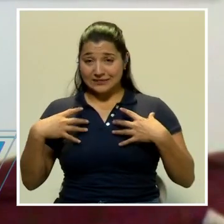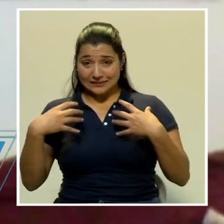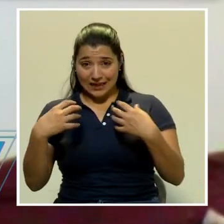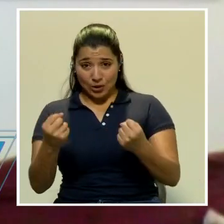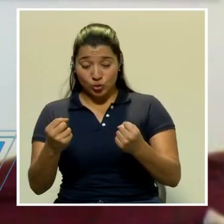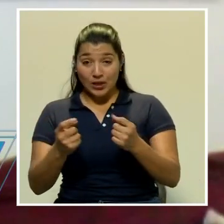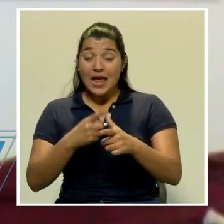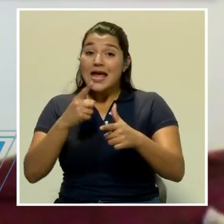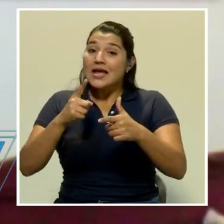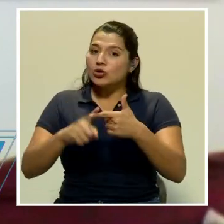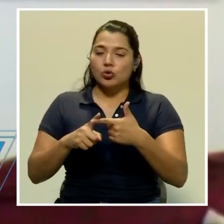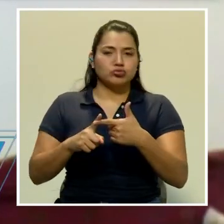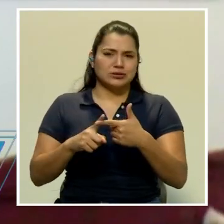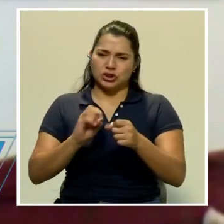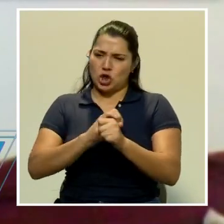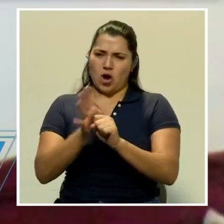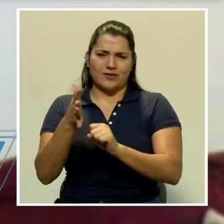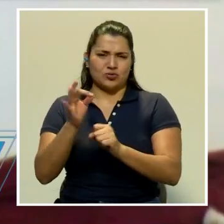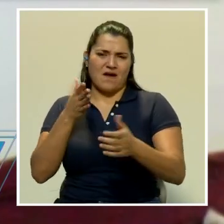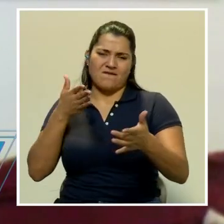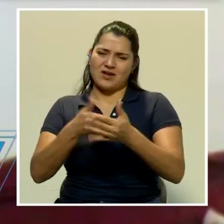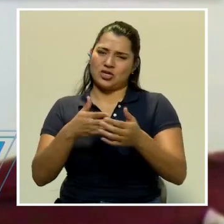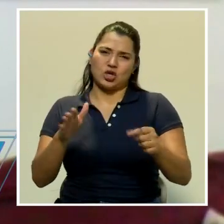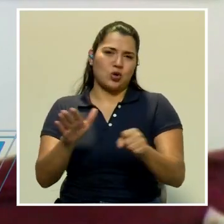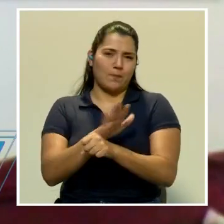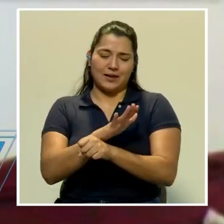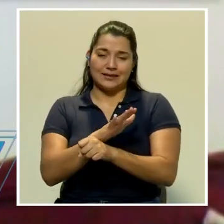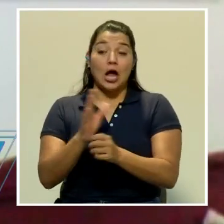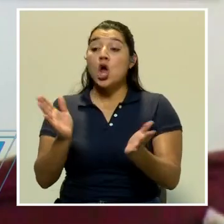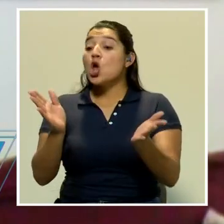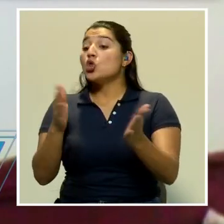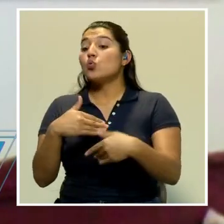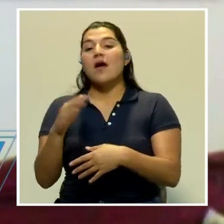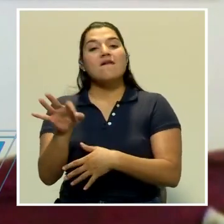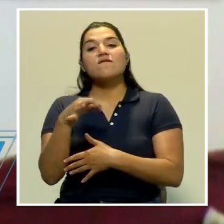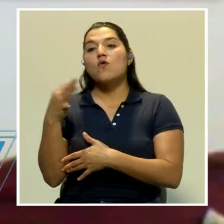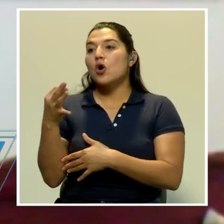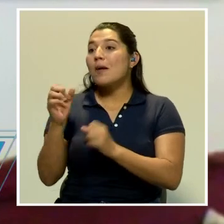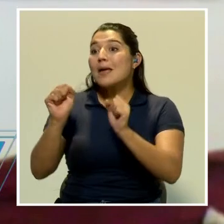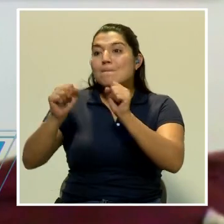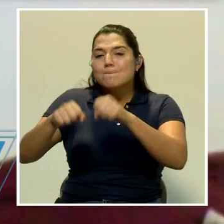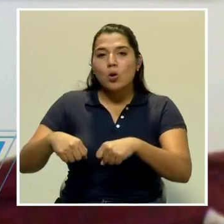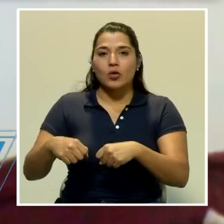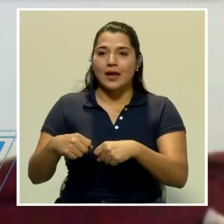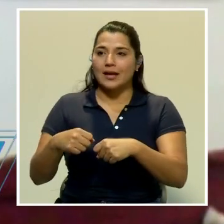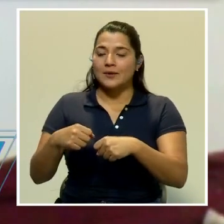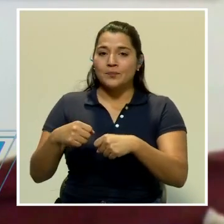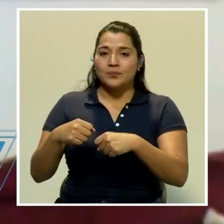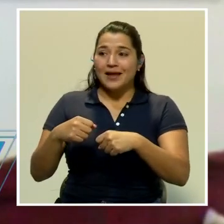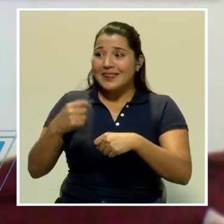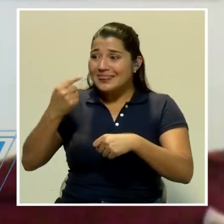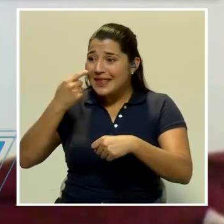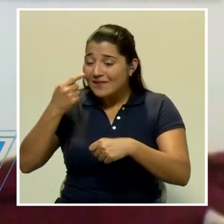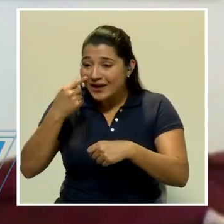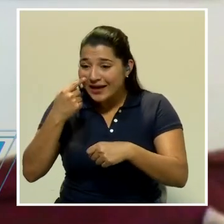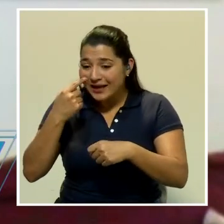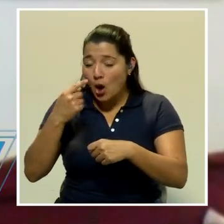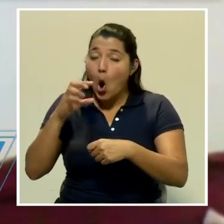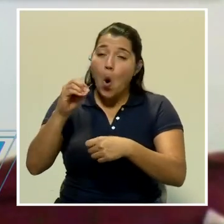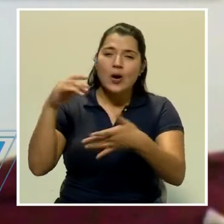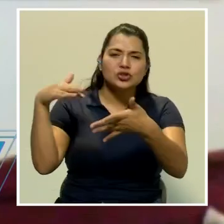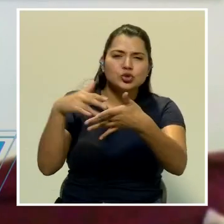es una afectación total, no hay formas de recuperar los contenidos que se han venido, como se venían dando y